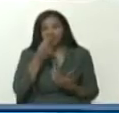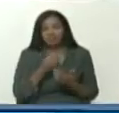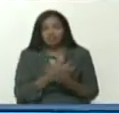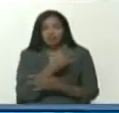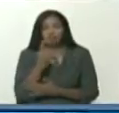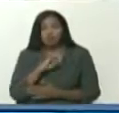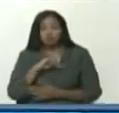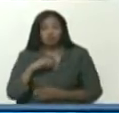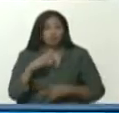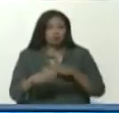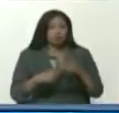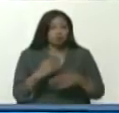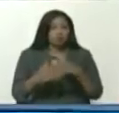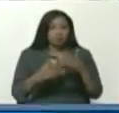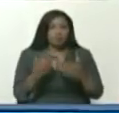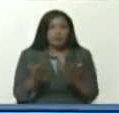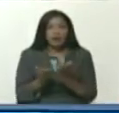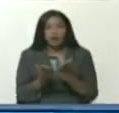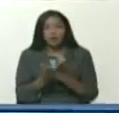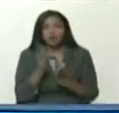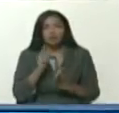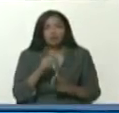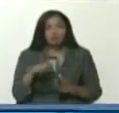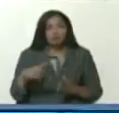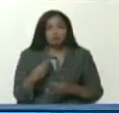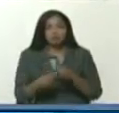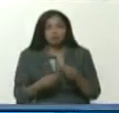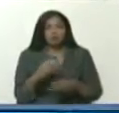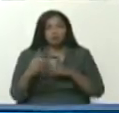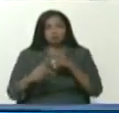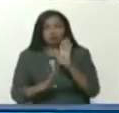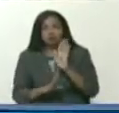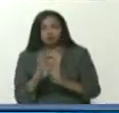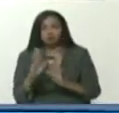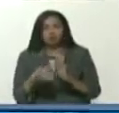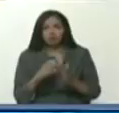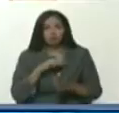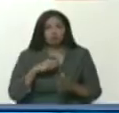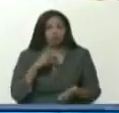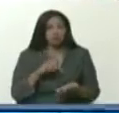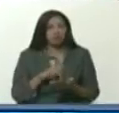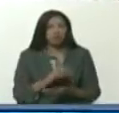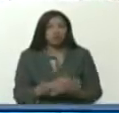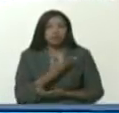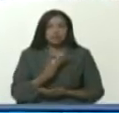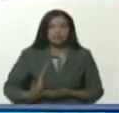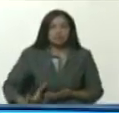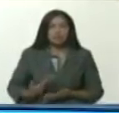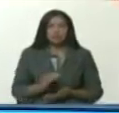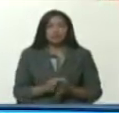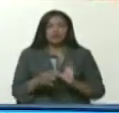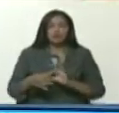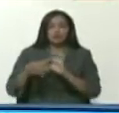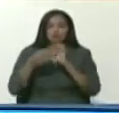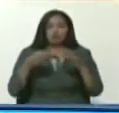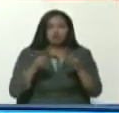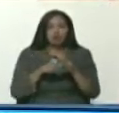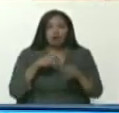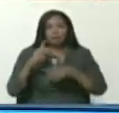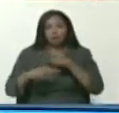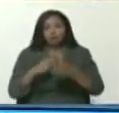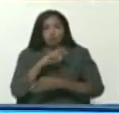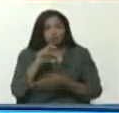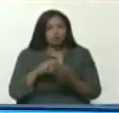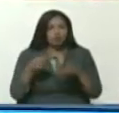irlo produciendo en nuestras escuelas, incrementando la producción. En eso estamos, presidente. Bueno, articular la producción